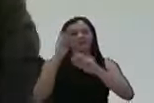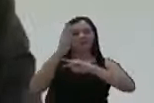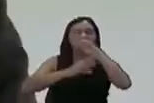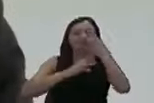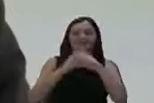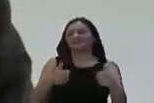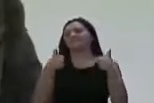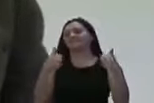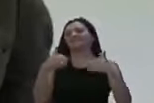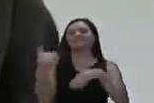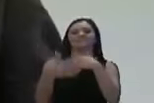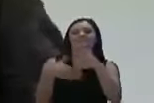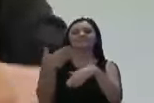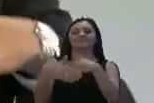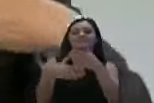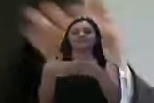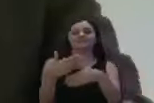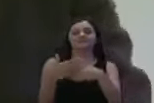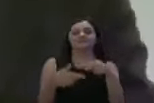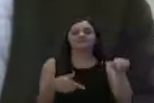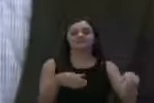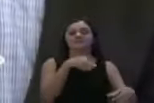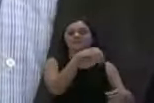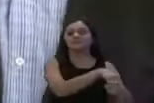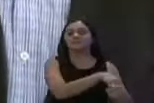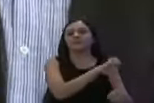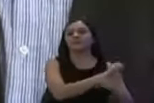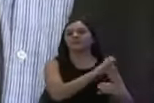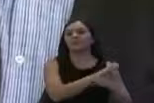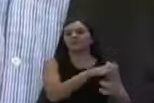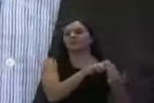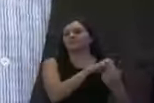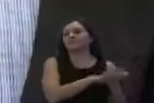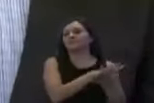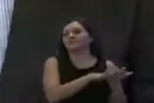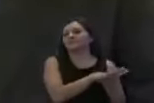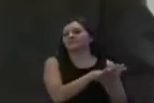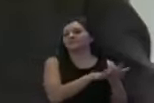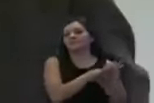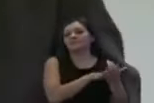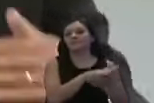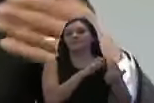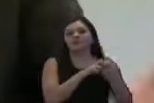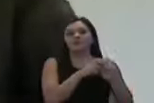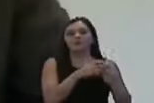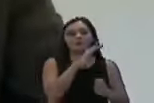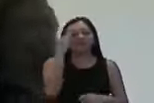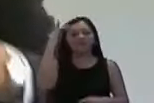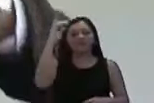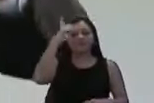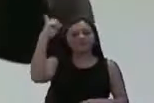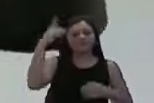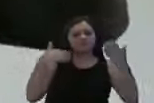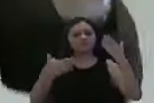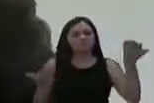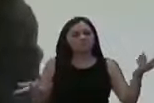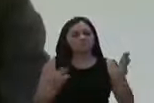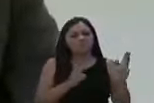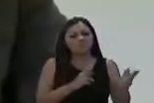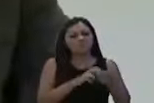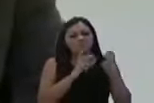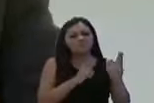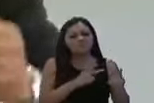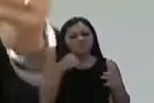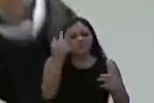acá toda la bulla todos los disturbios que quería generar la derecha con lo mismo de siempre yz por ahí